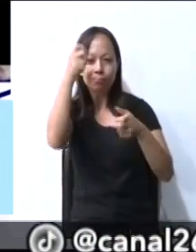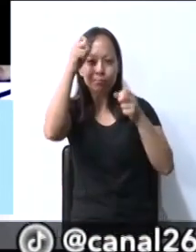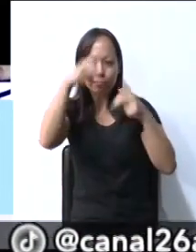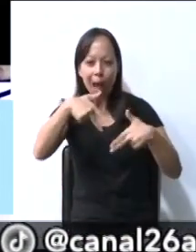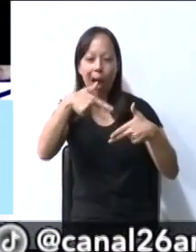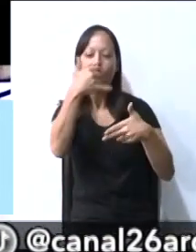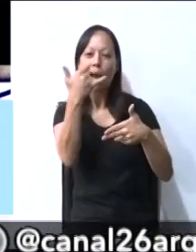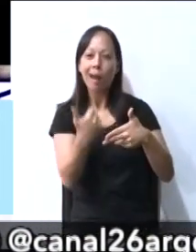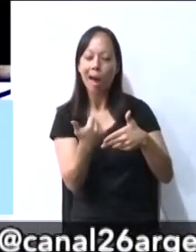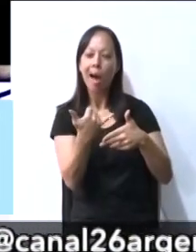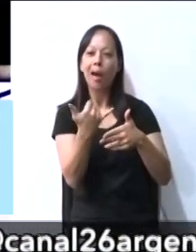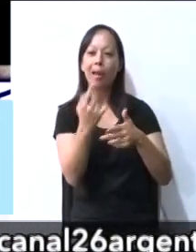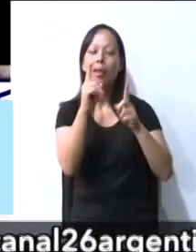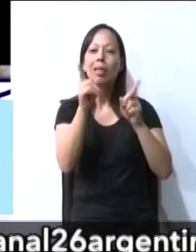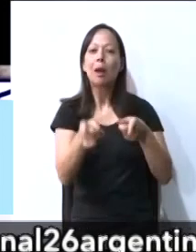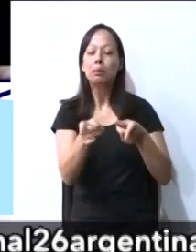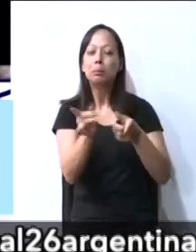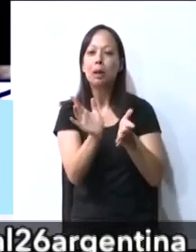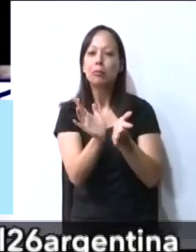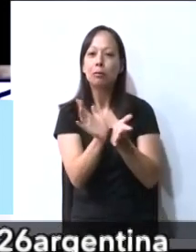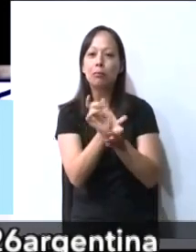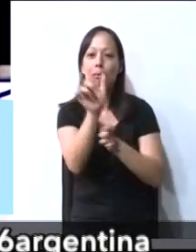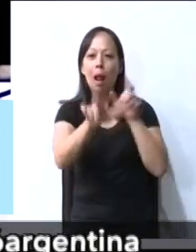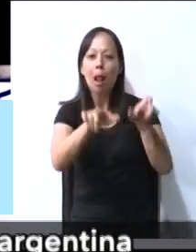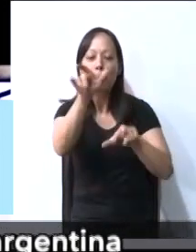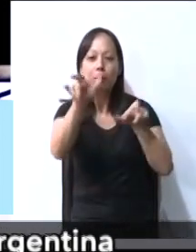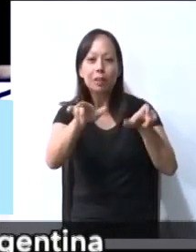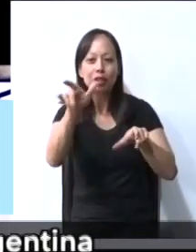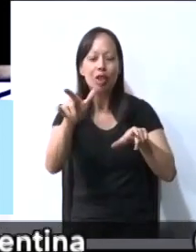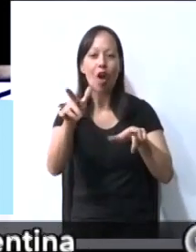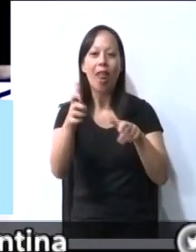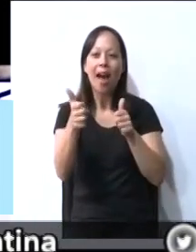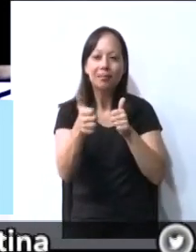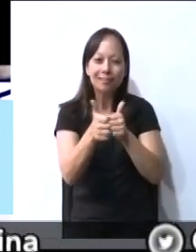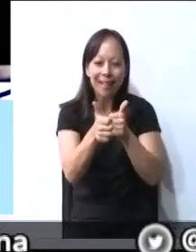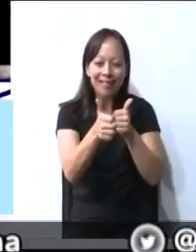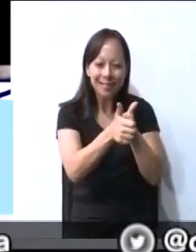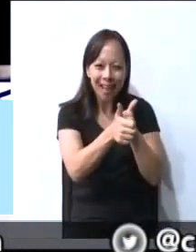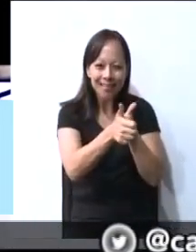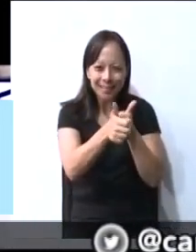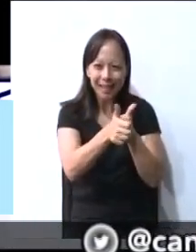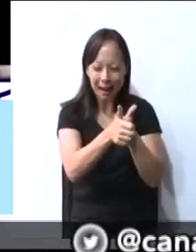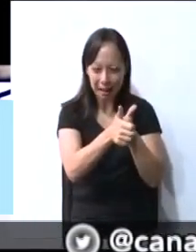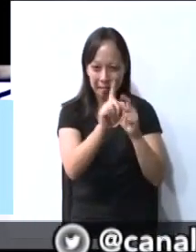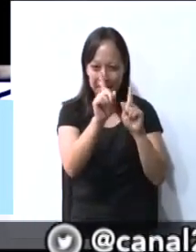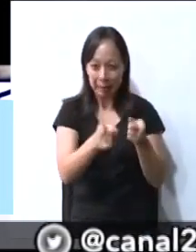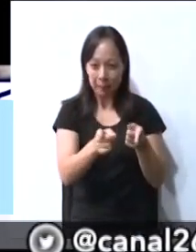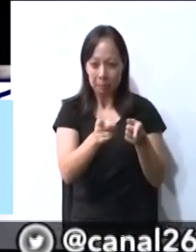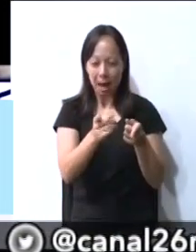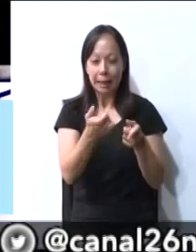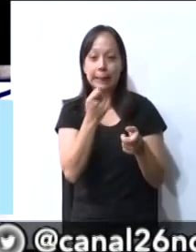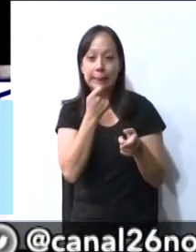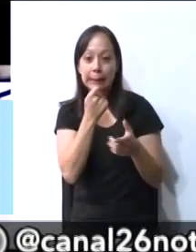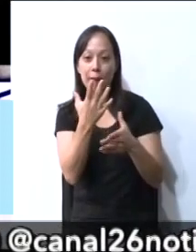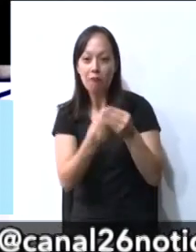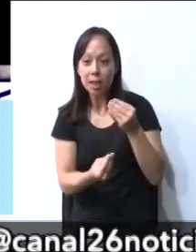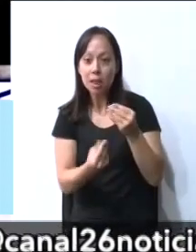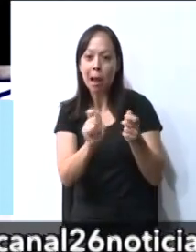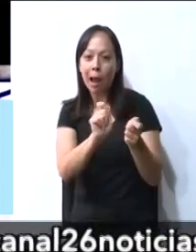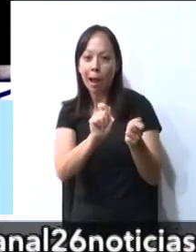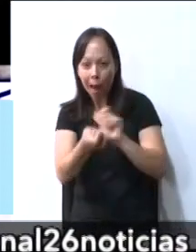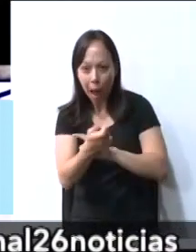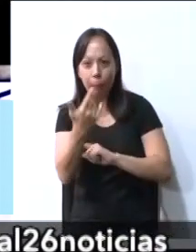siempre cerca de la gente y que cuando se equivoca lo reconoce con humildad y corrige el rumbo.